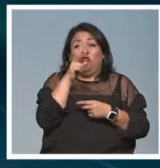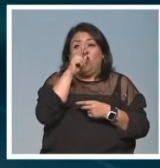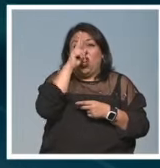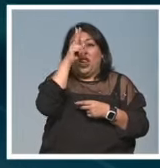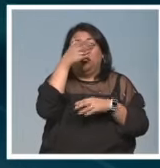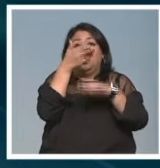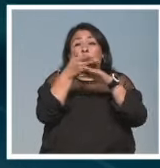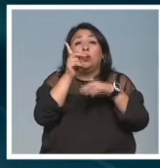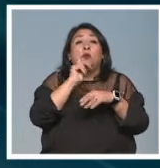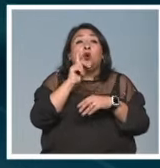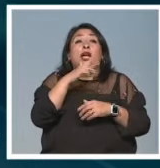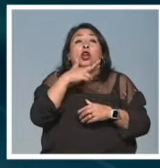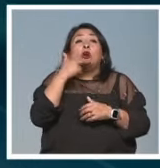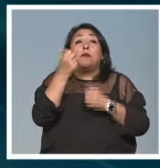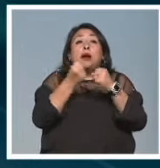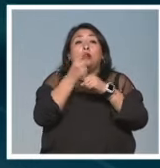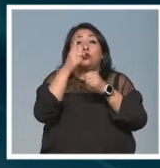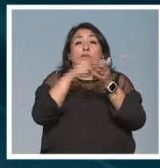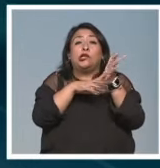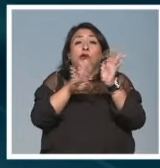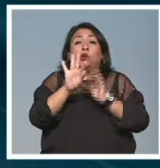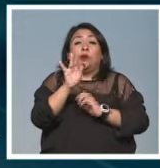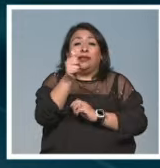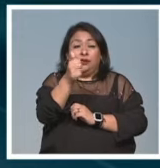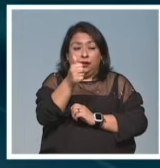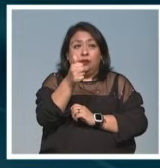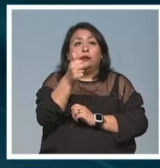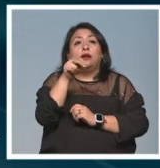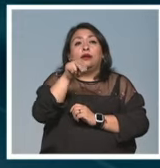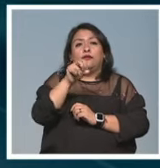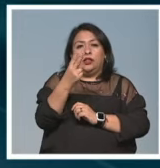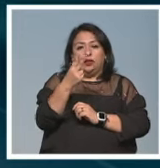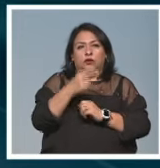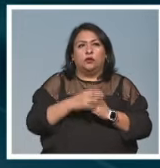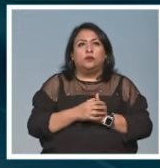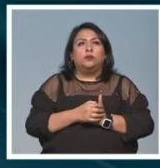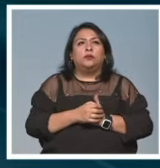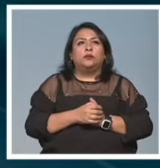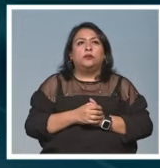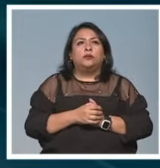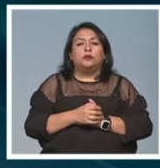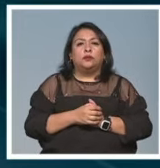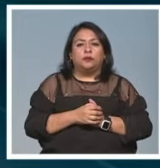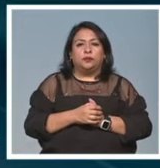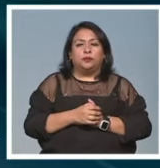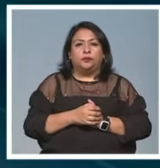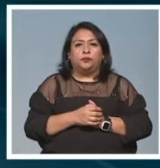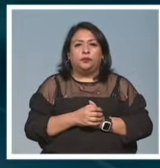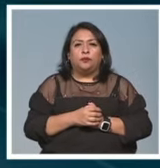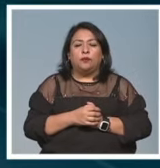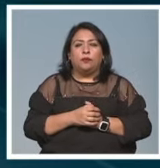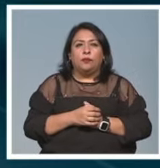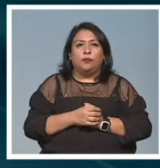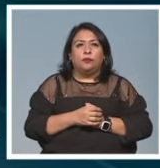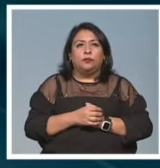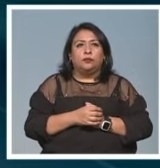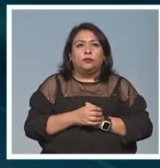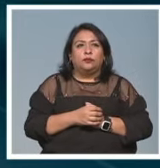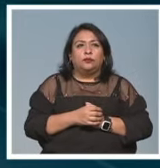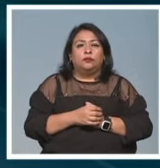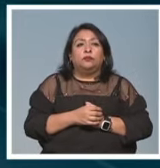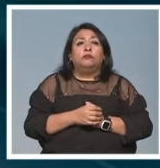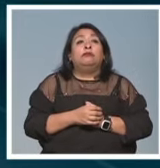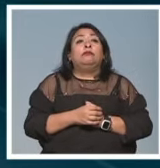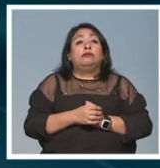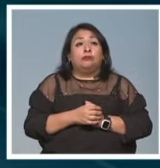de género en Roma en 1946. Noticias 22. Son po' de mesi che mi rubo qualche sordo dai lavoretti mia. No capito